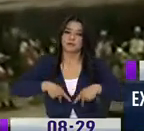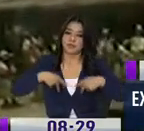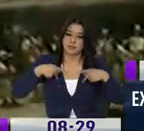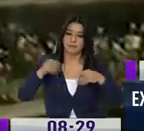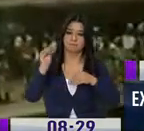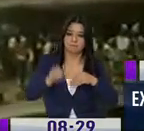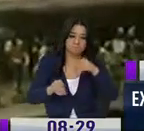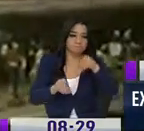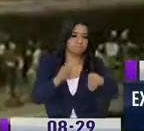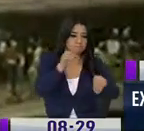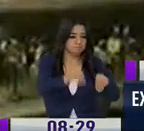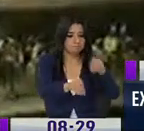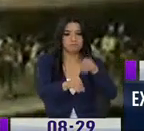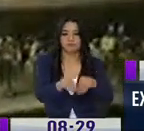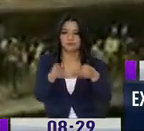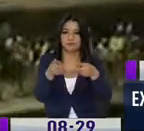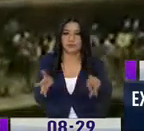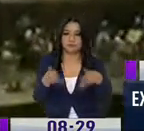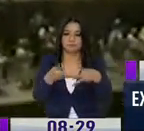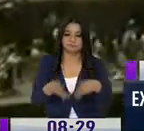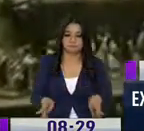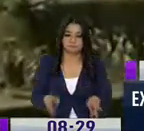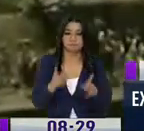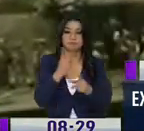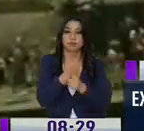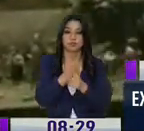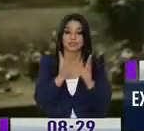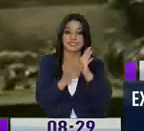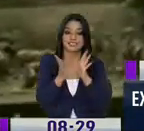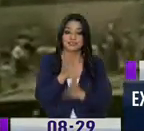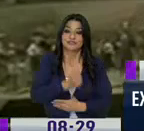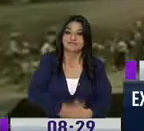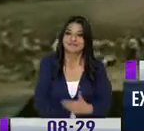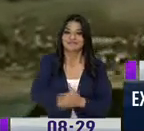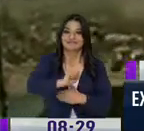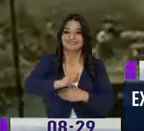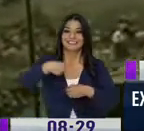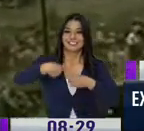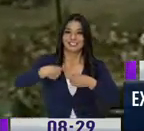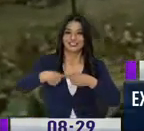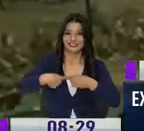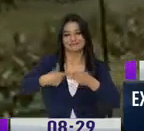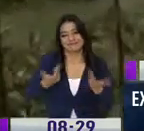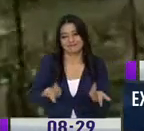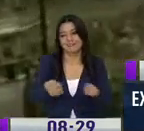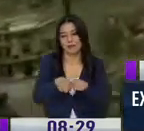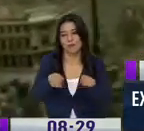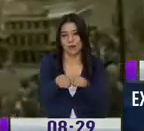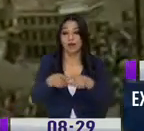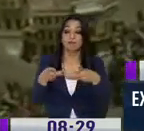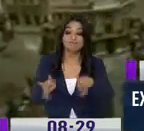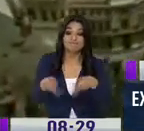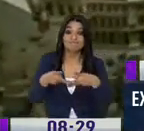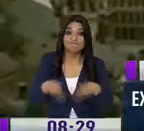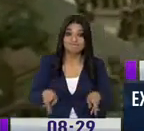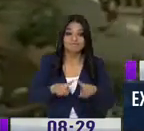Belén. Por eso podríamos decir que Jesús nace en Quito, porque es un Belén en el cual están representados algunos edificios de la